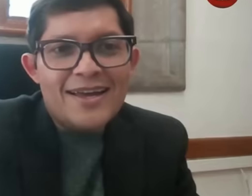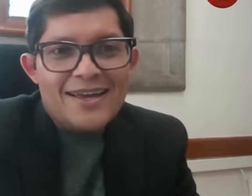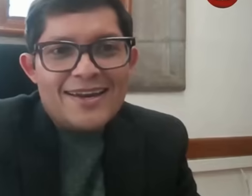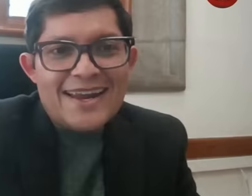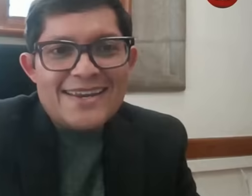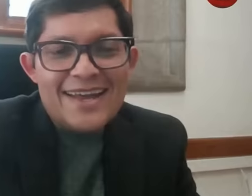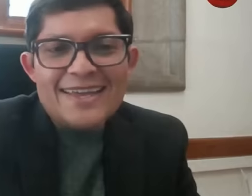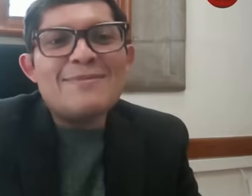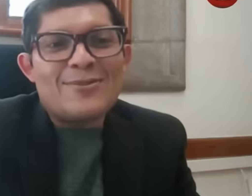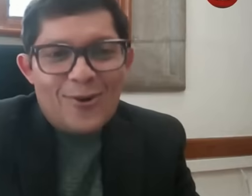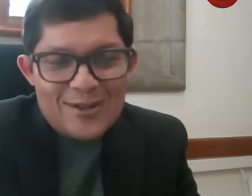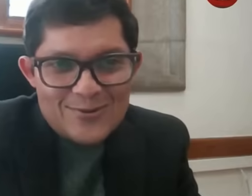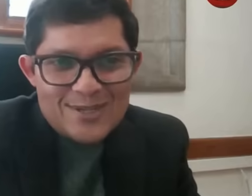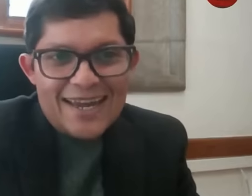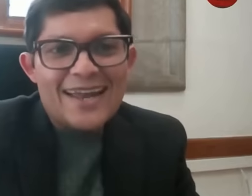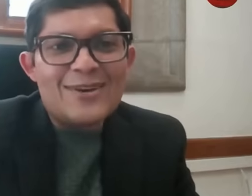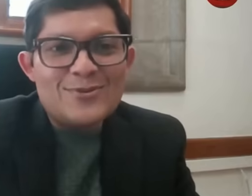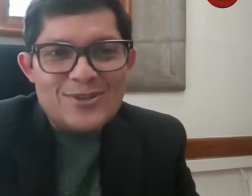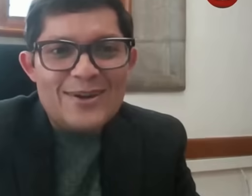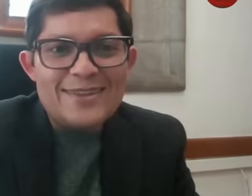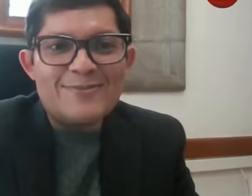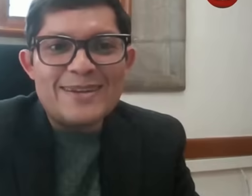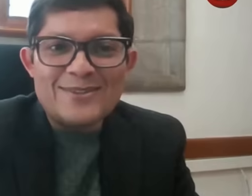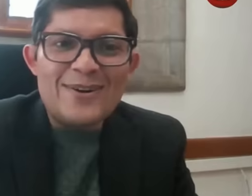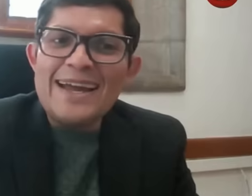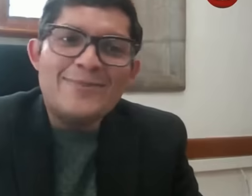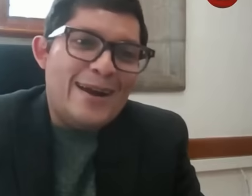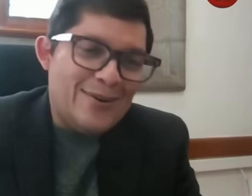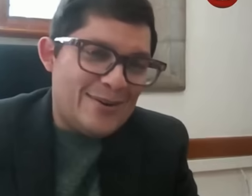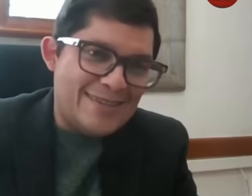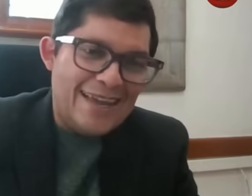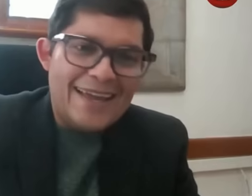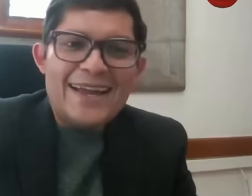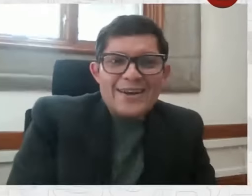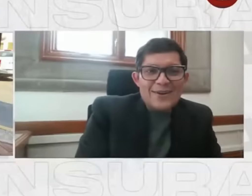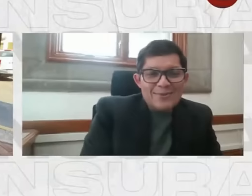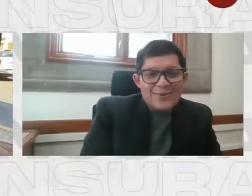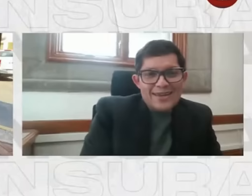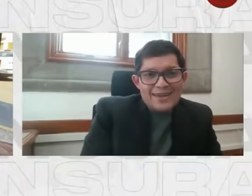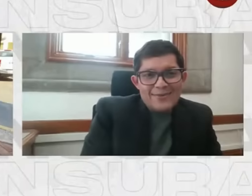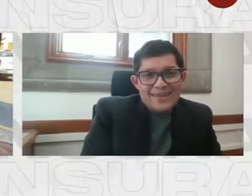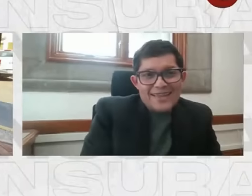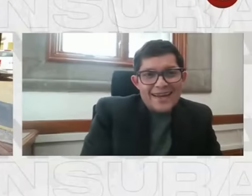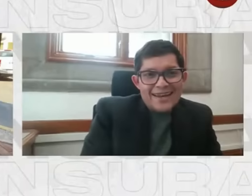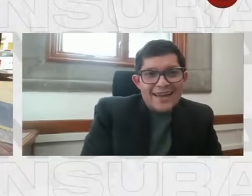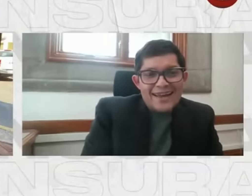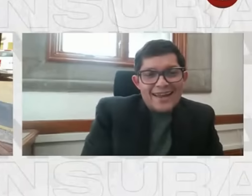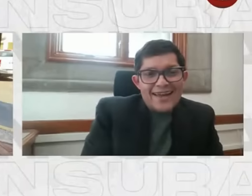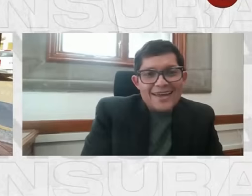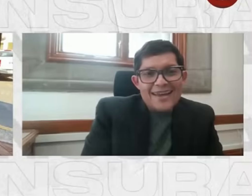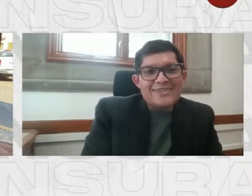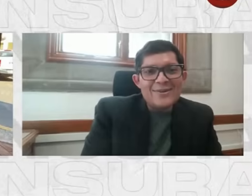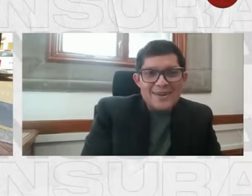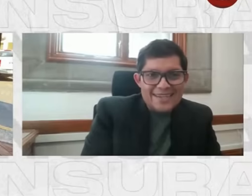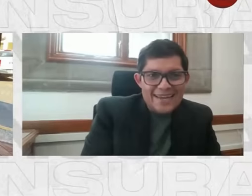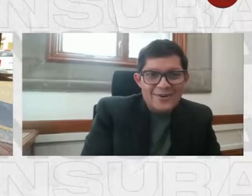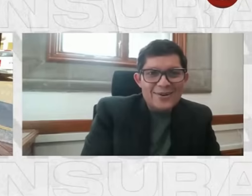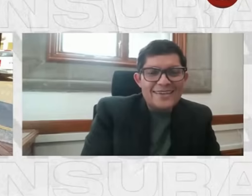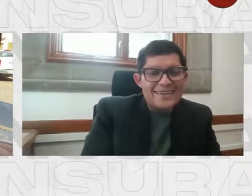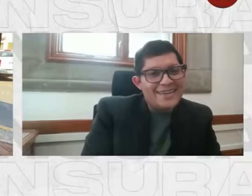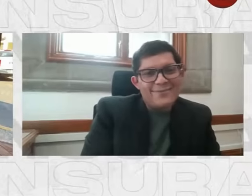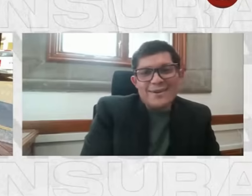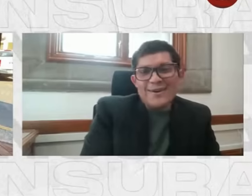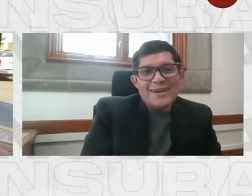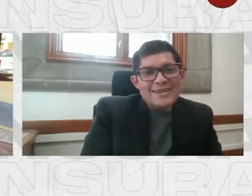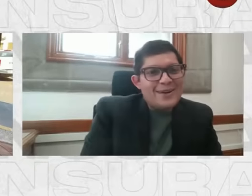compañera Reina y me tocó escuchar la alusión a tu persona y bueno, no pude evitar la sonrisa, ¿no?